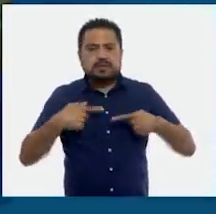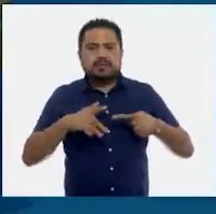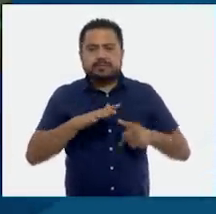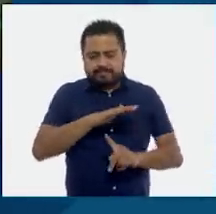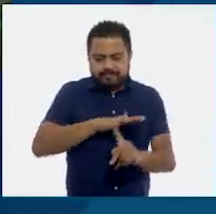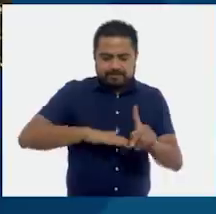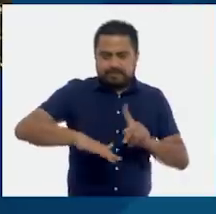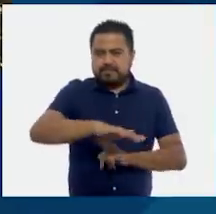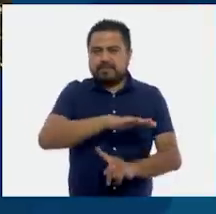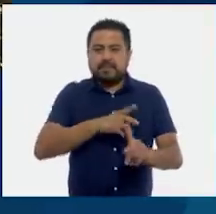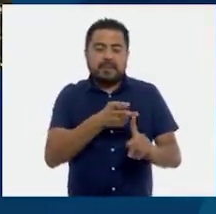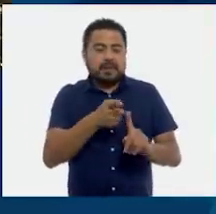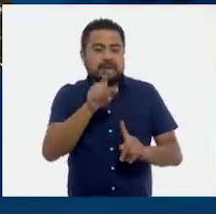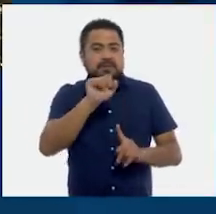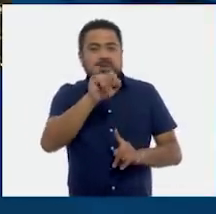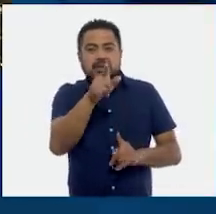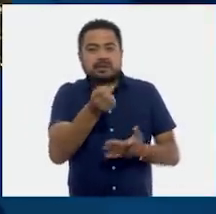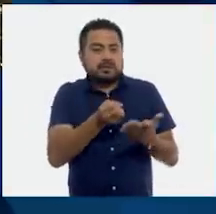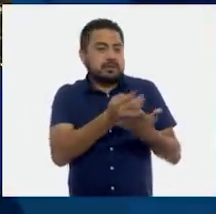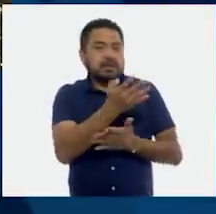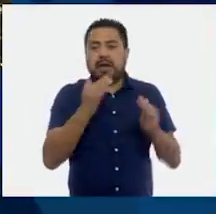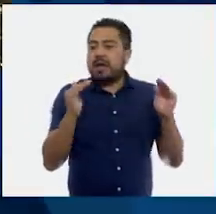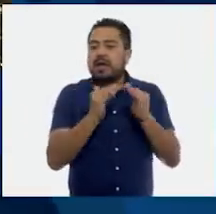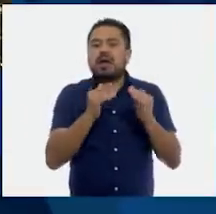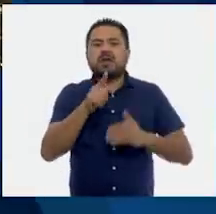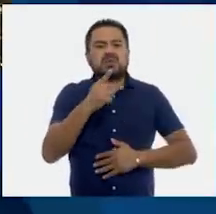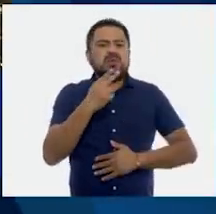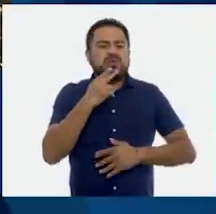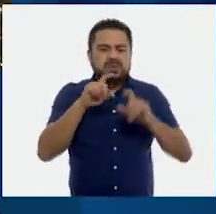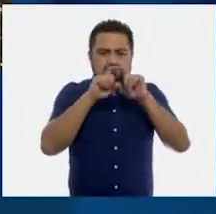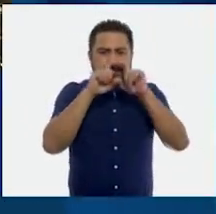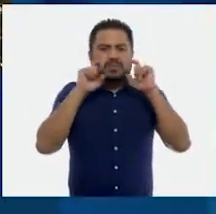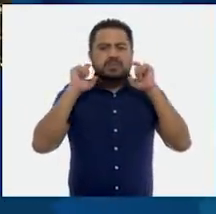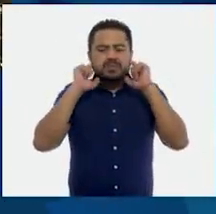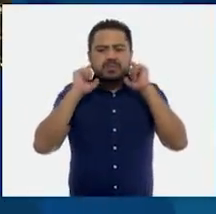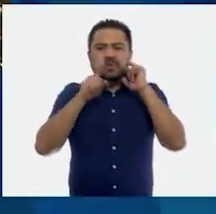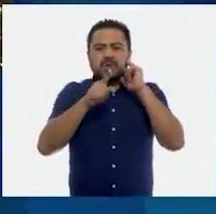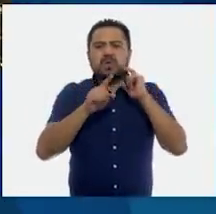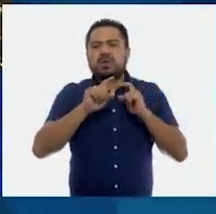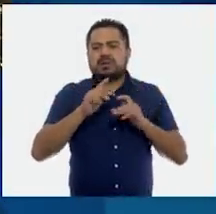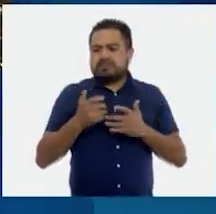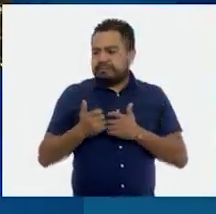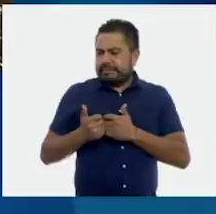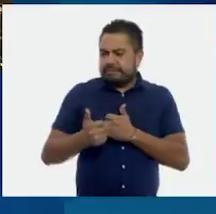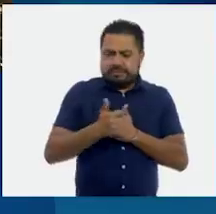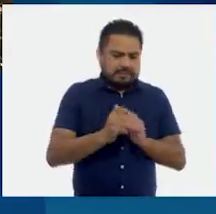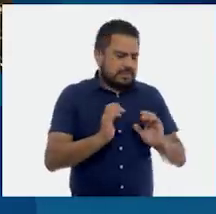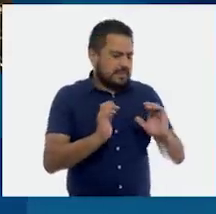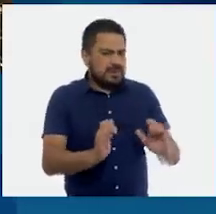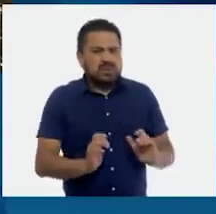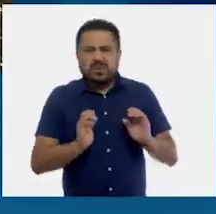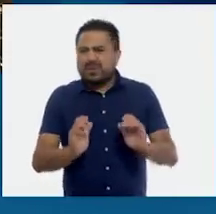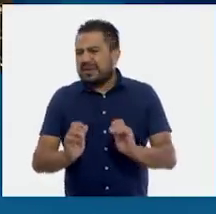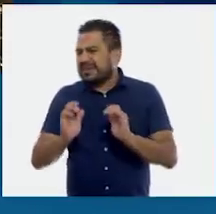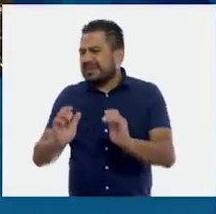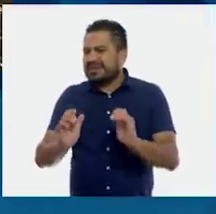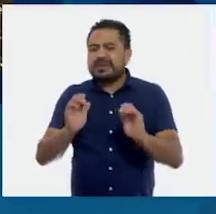te rodean. Si sales de casa, usa cubrebocas y guarda la sana